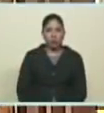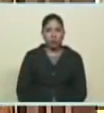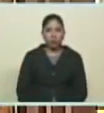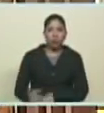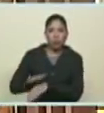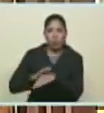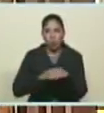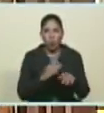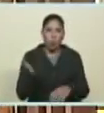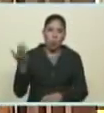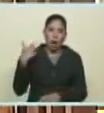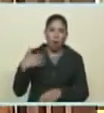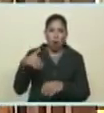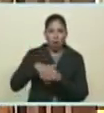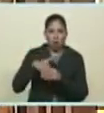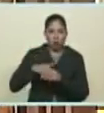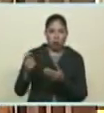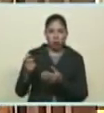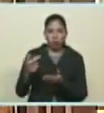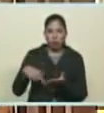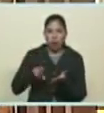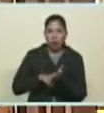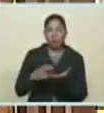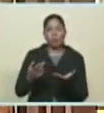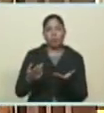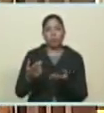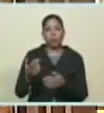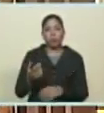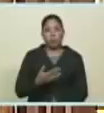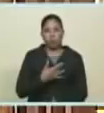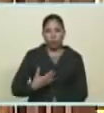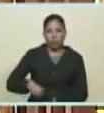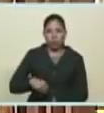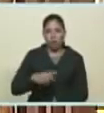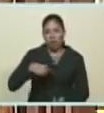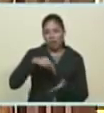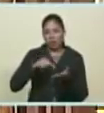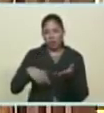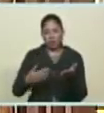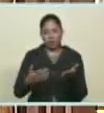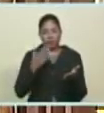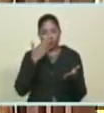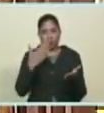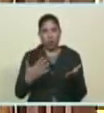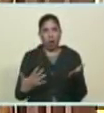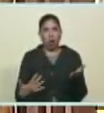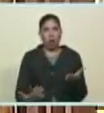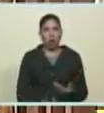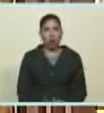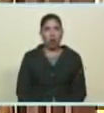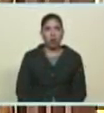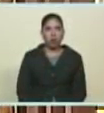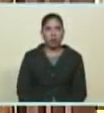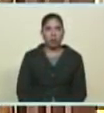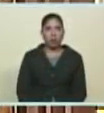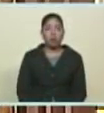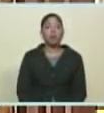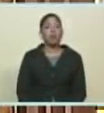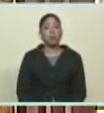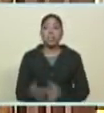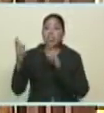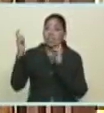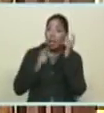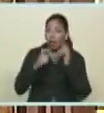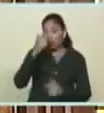Convocan un referéndum revocatorio con una firma semichimba, medio chimba, chimba. Y el comandante